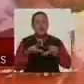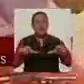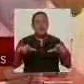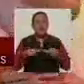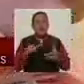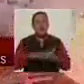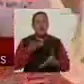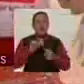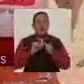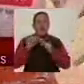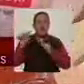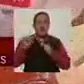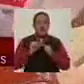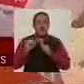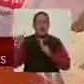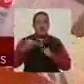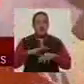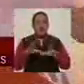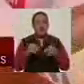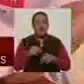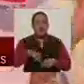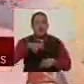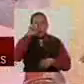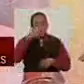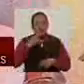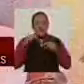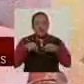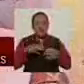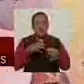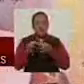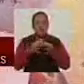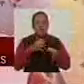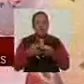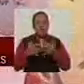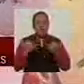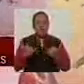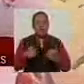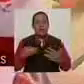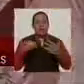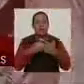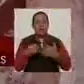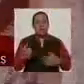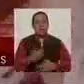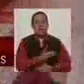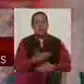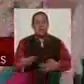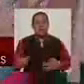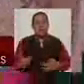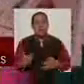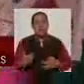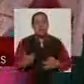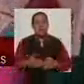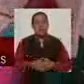lejanas del país. Es lo que ha indicado la primera dama de la nación,